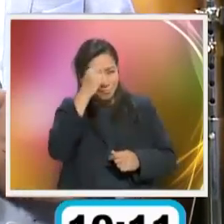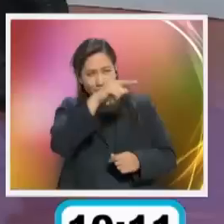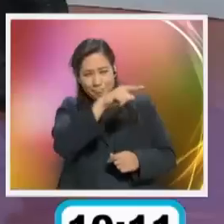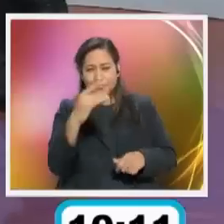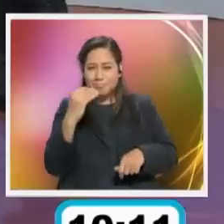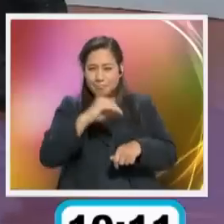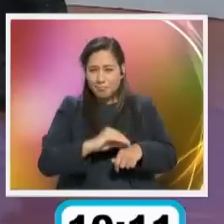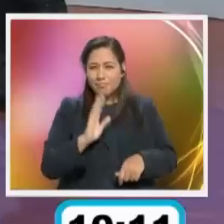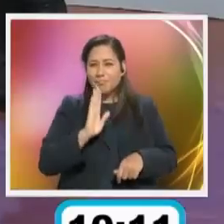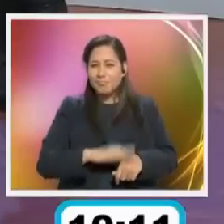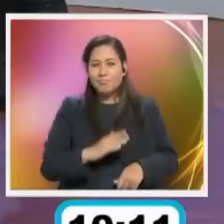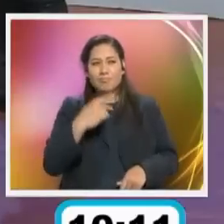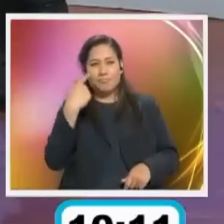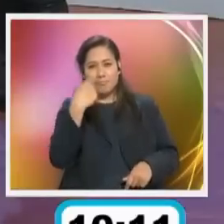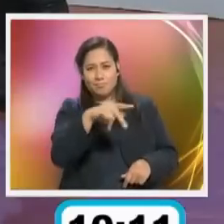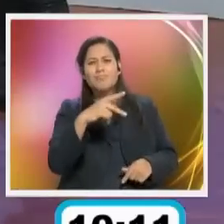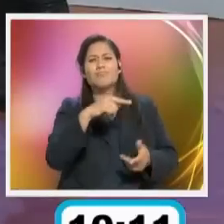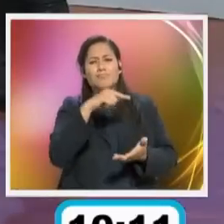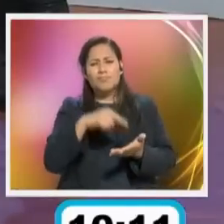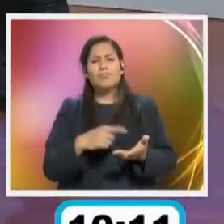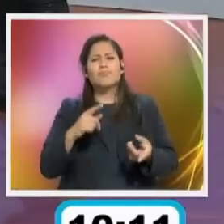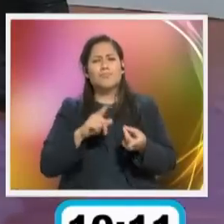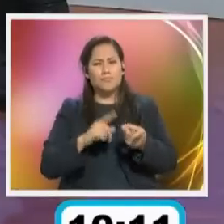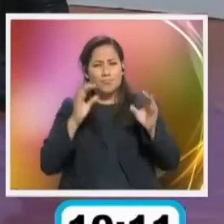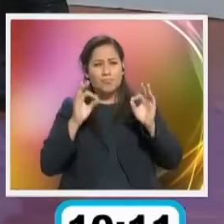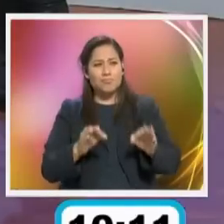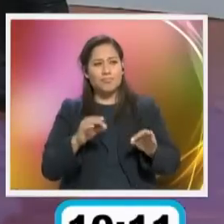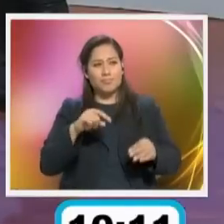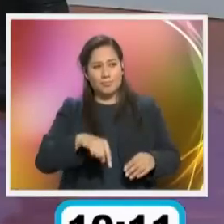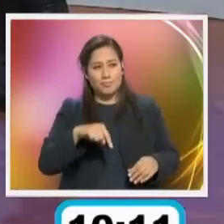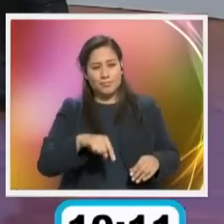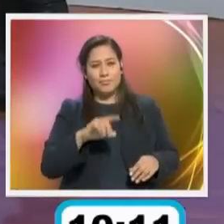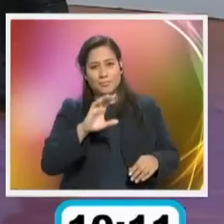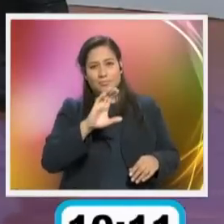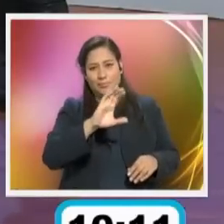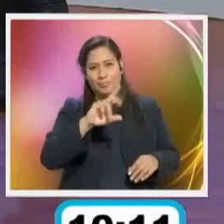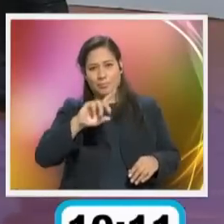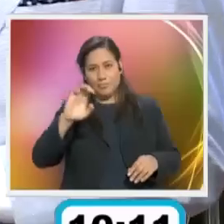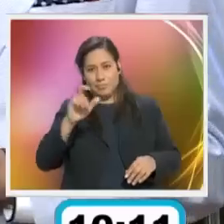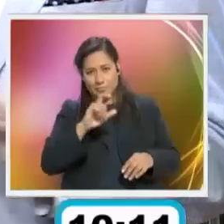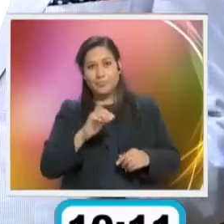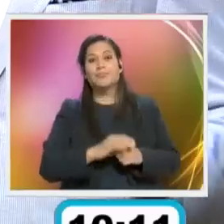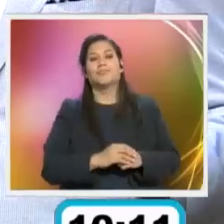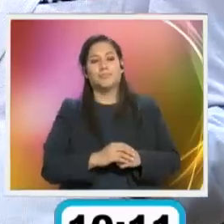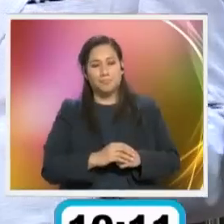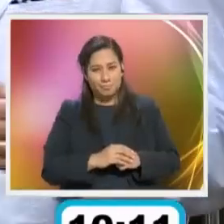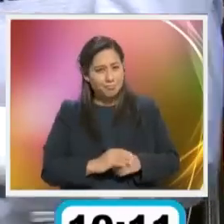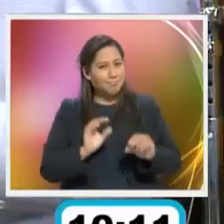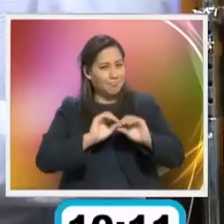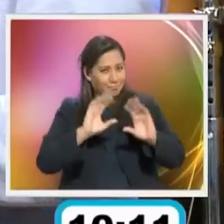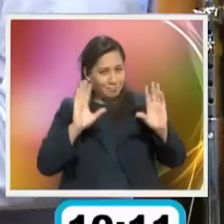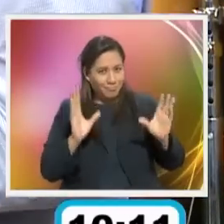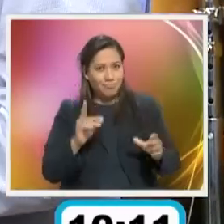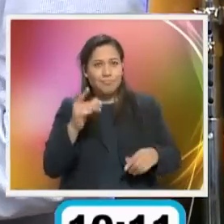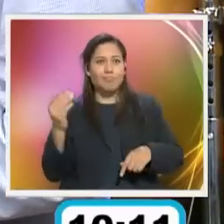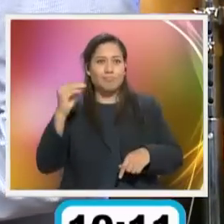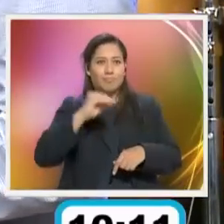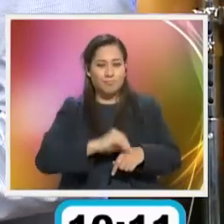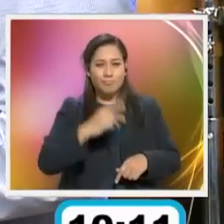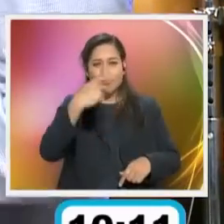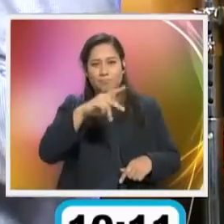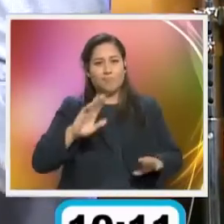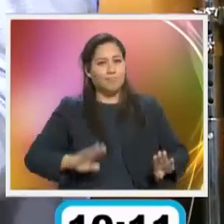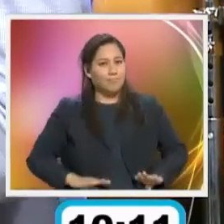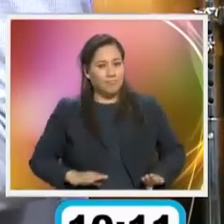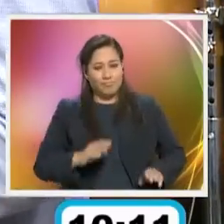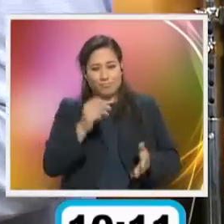sello muy nuestro. ¿Ustedes de dónde son? todos somos de aquí, de México. Por supuesto. Y me imagino que le ponen pues su